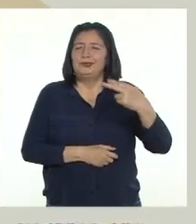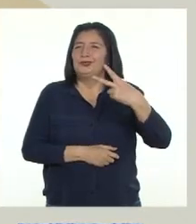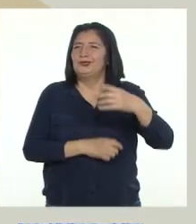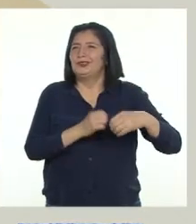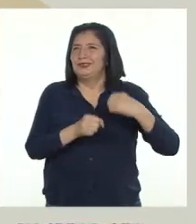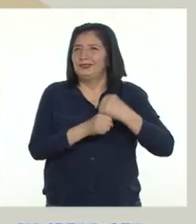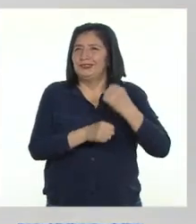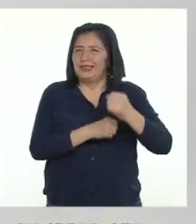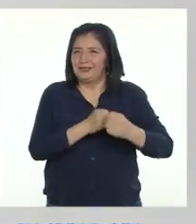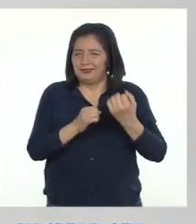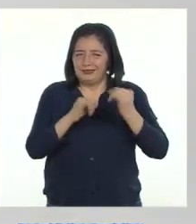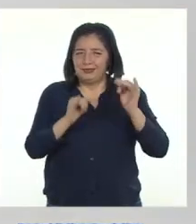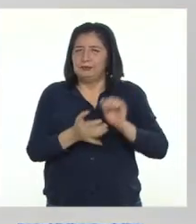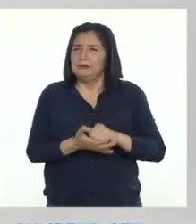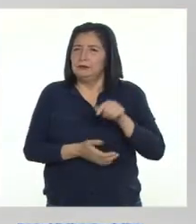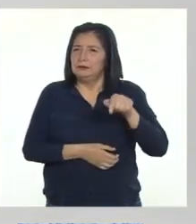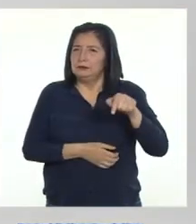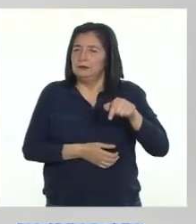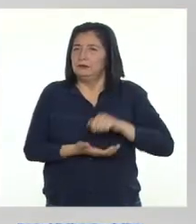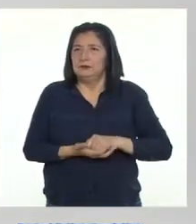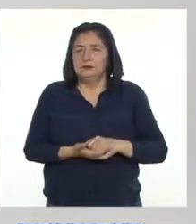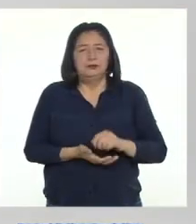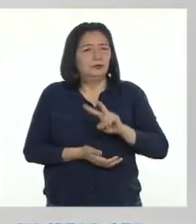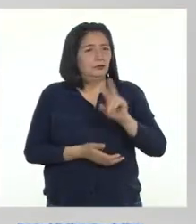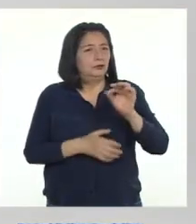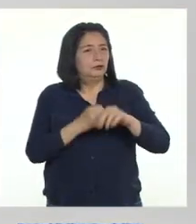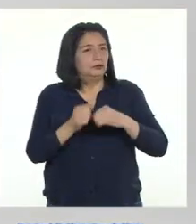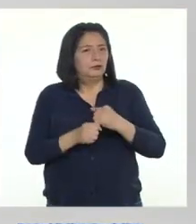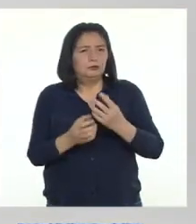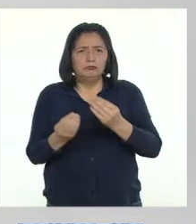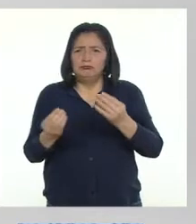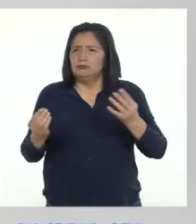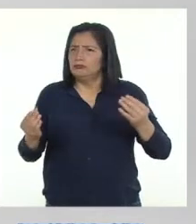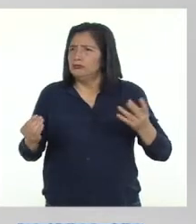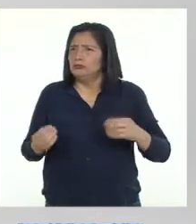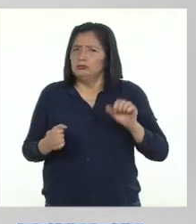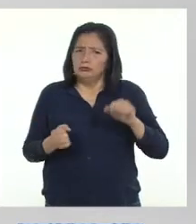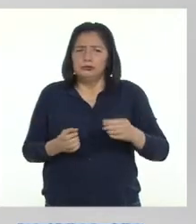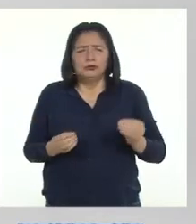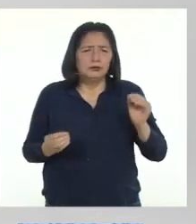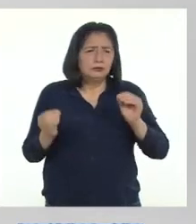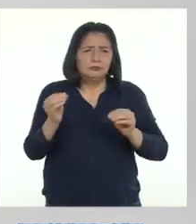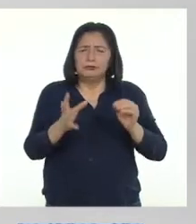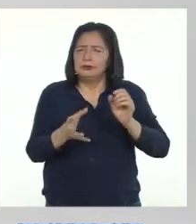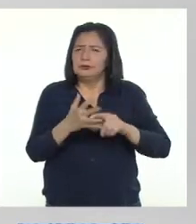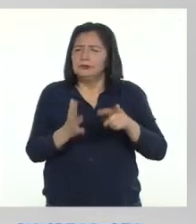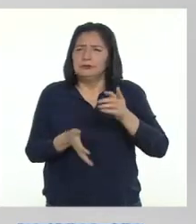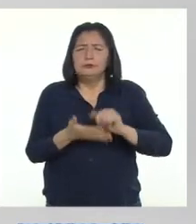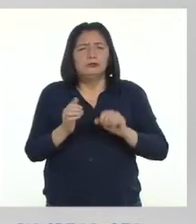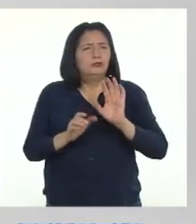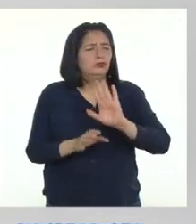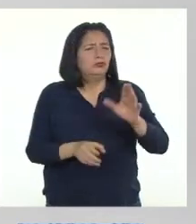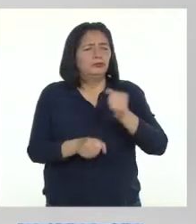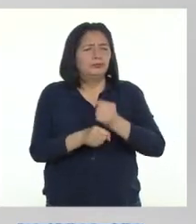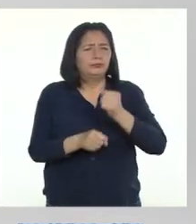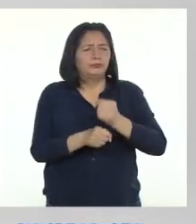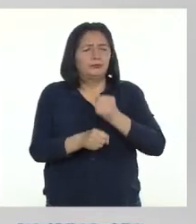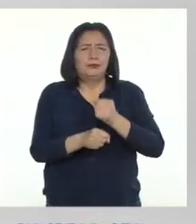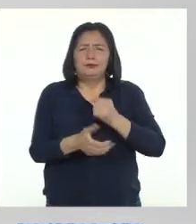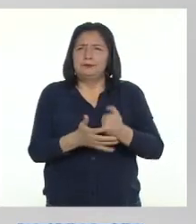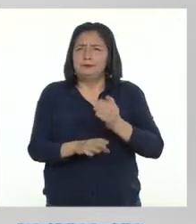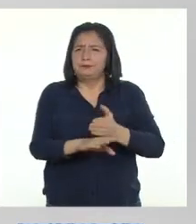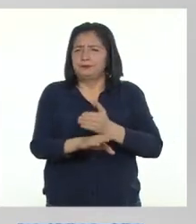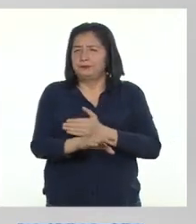de la República. Durante este bicentenario, muchas y muchos han aportado con su gran trabajo y logros a nuestro